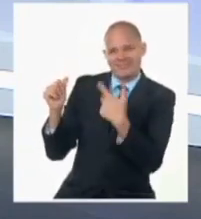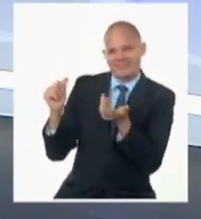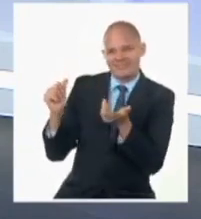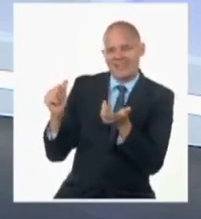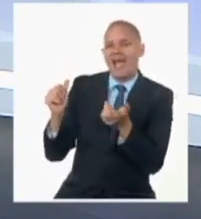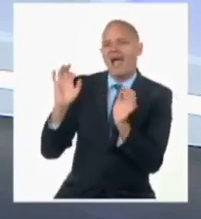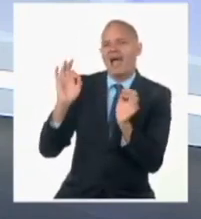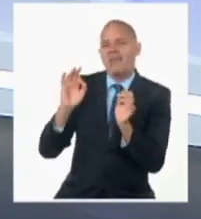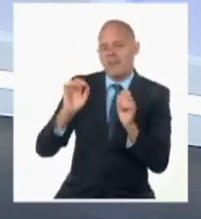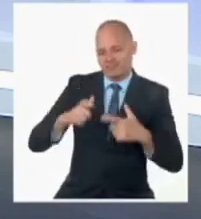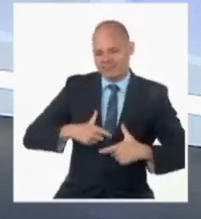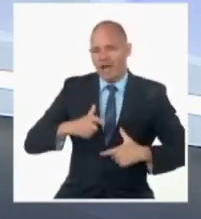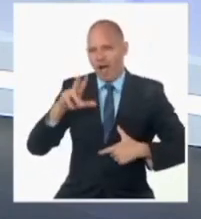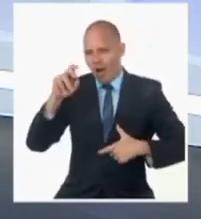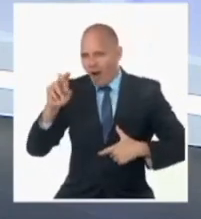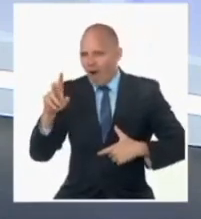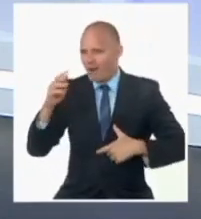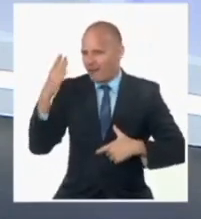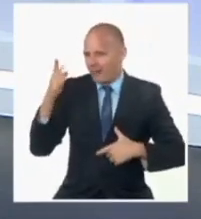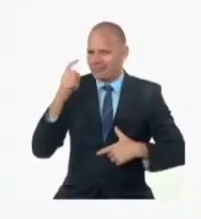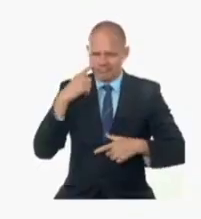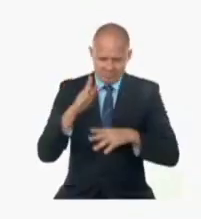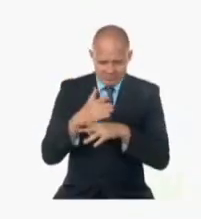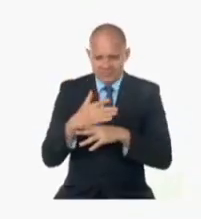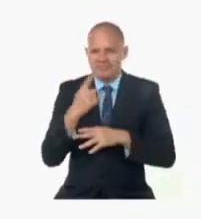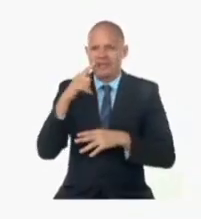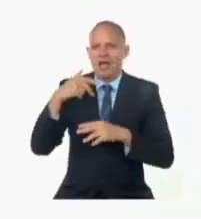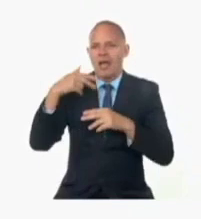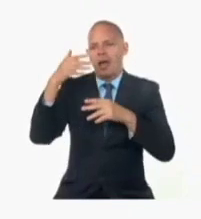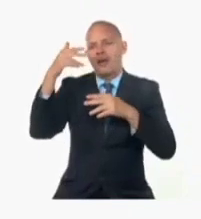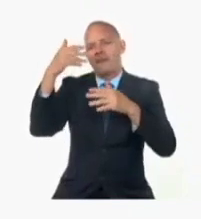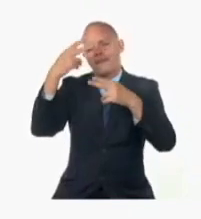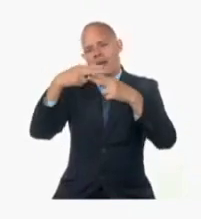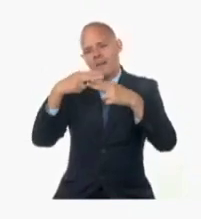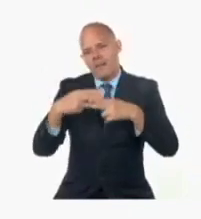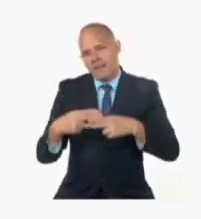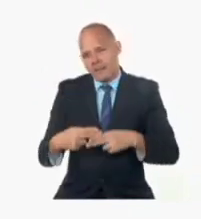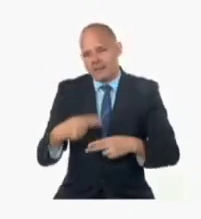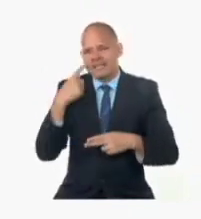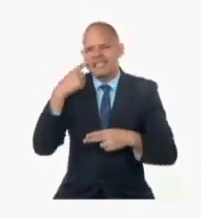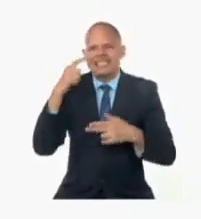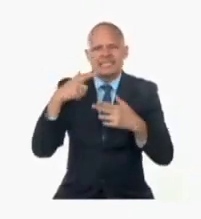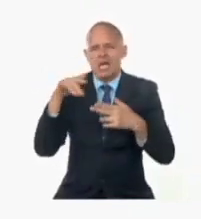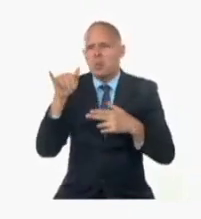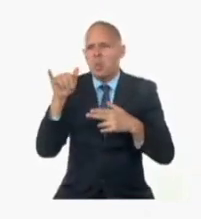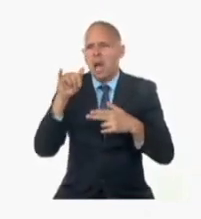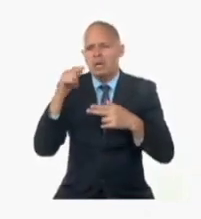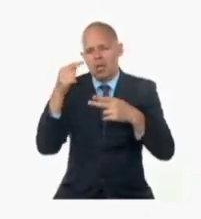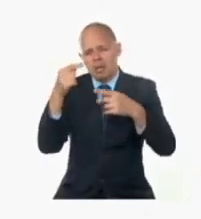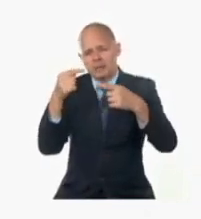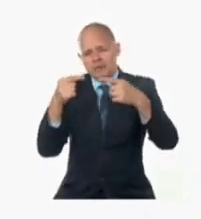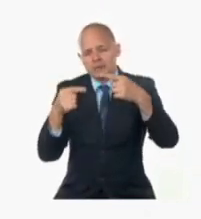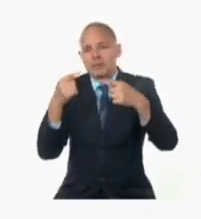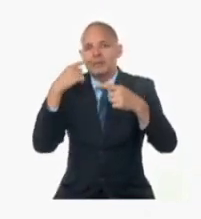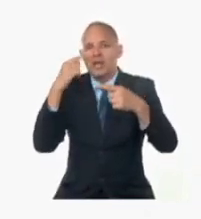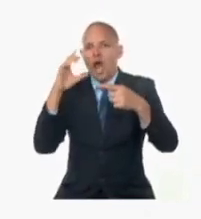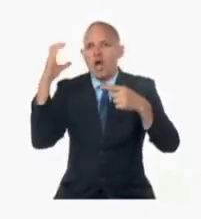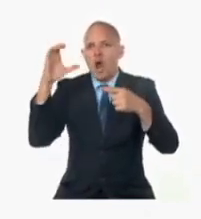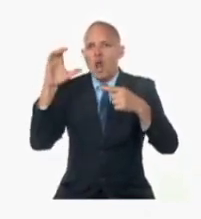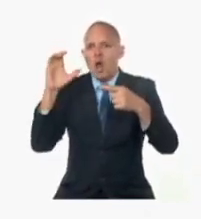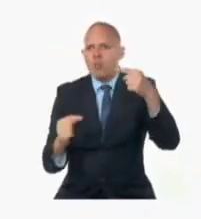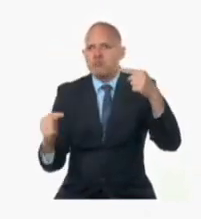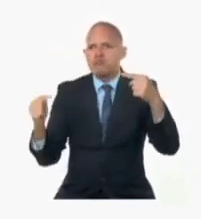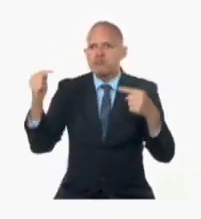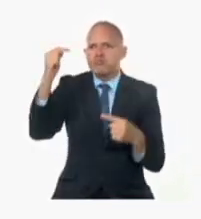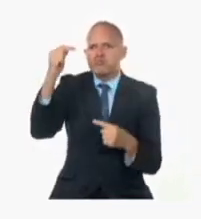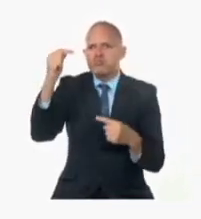viendo cómo se ha mantenido el medallero, aunque con una ligera variación. Vean que Colombia ha escalado